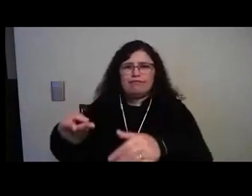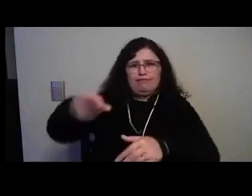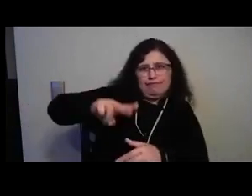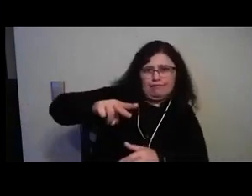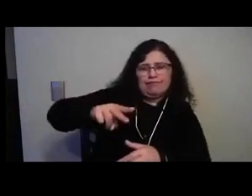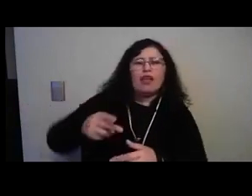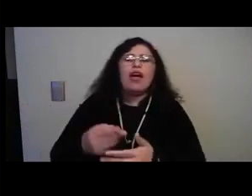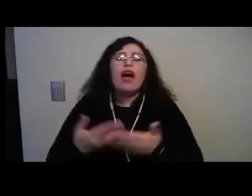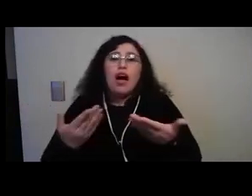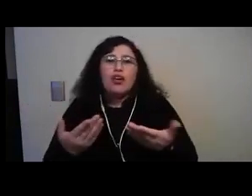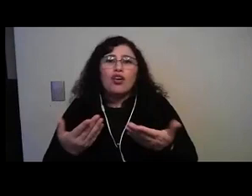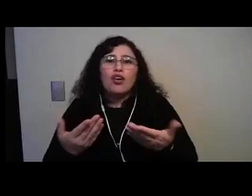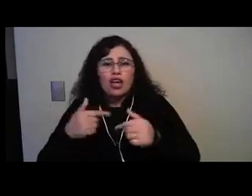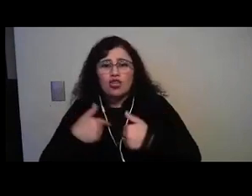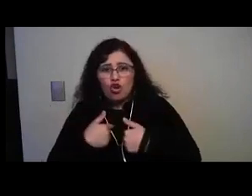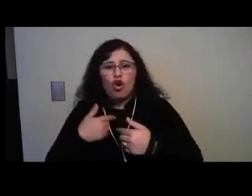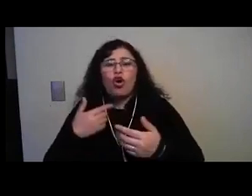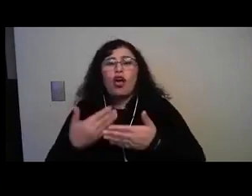a girar la persona, ¿de acuerdo?